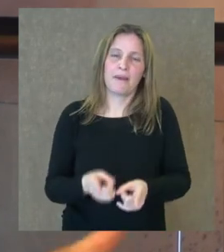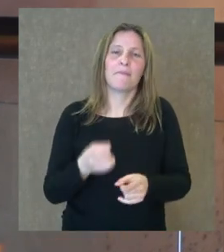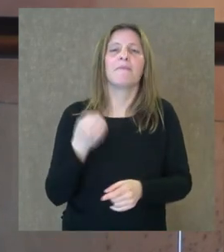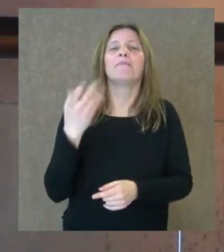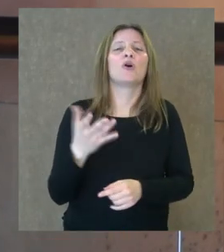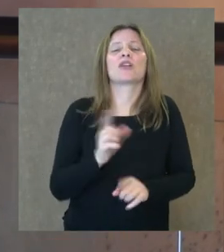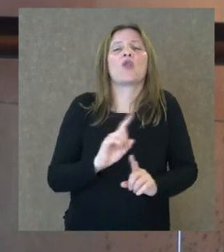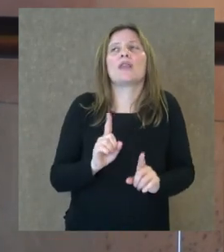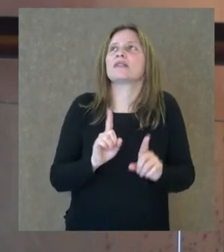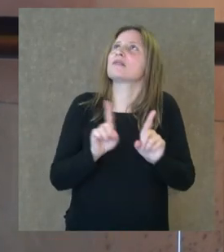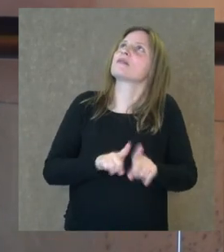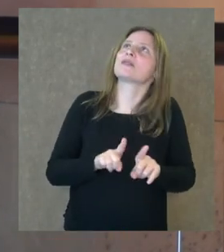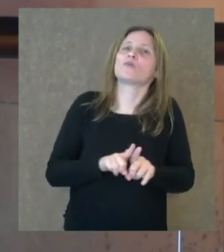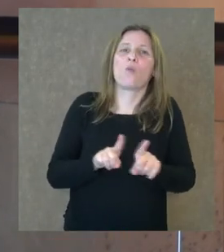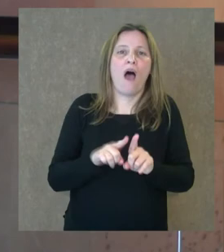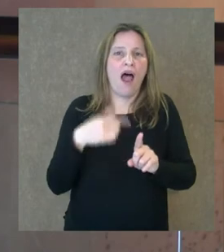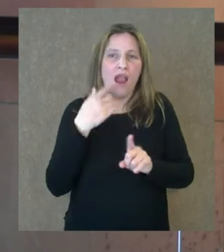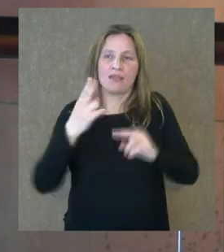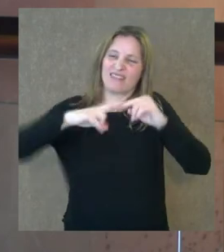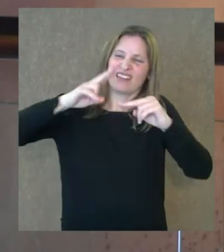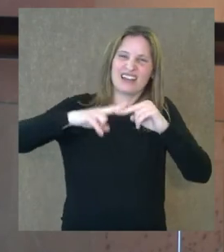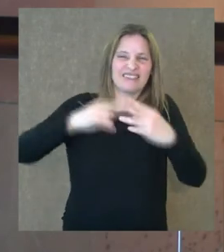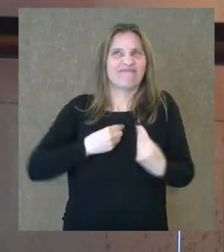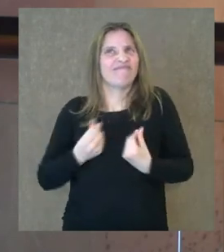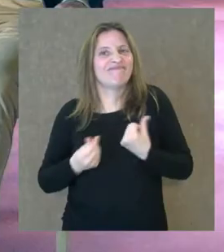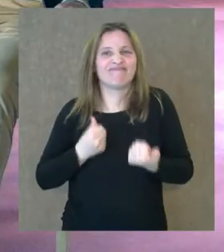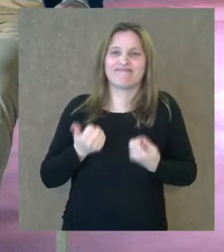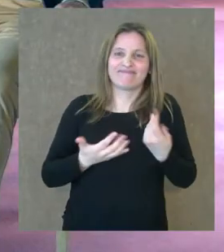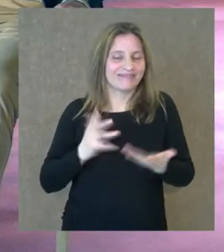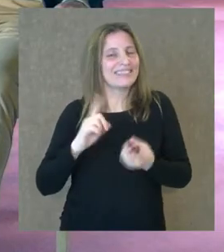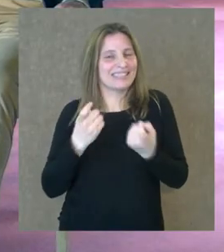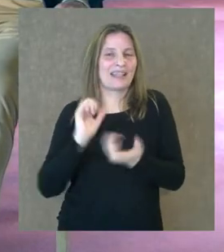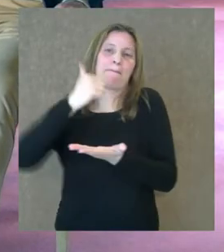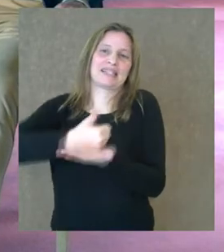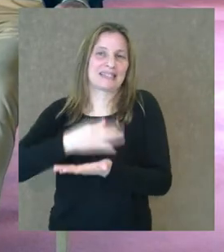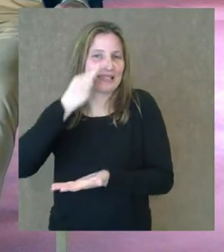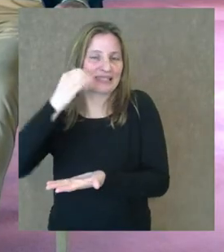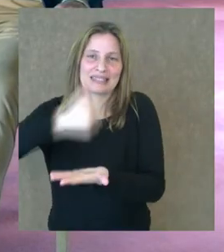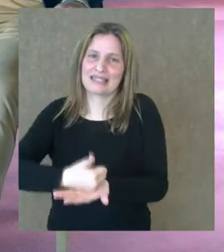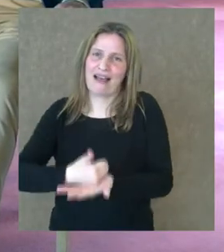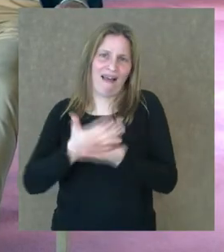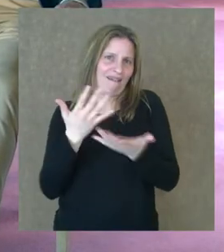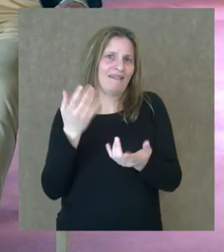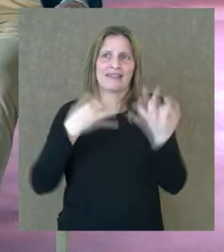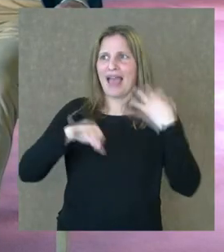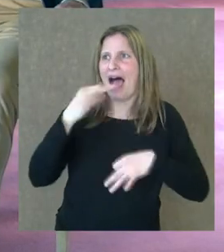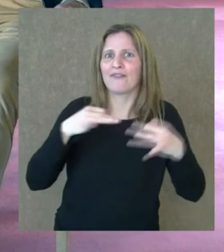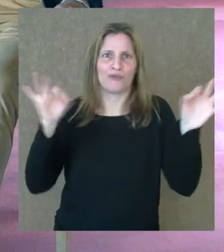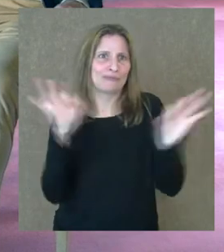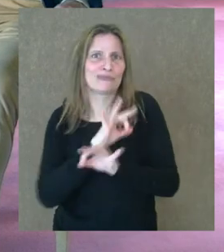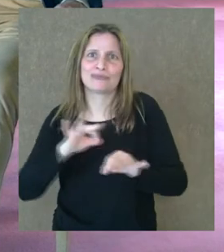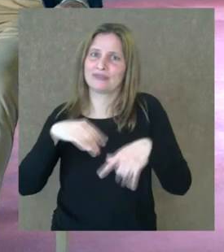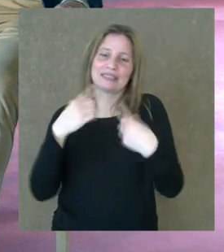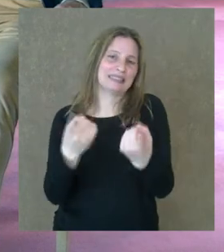sustitutiva la ni las ninguna plataforma sustituye la acte la nada la ciencia absolutamente ni en el teatro ni en la danza y en la